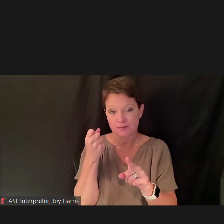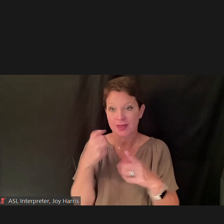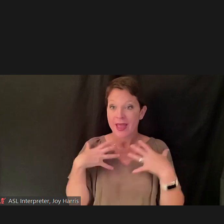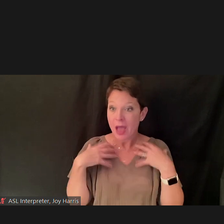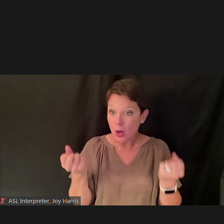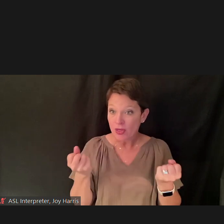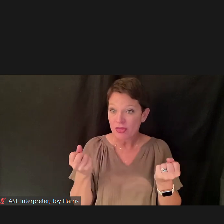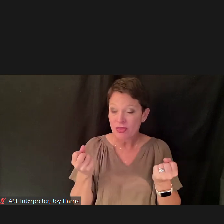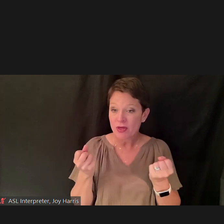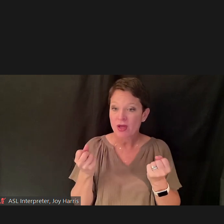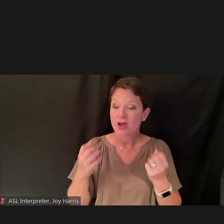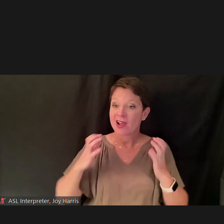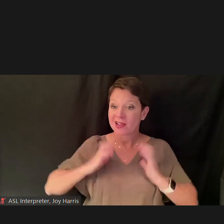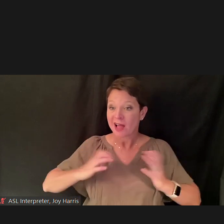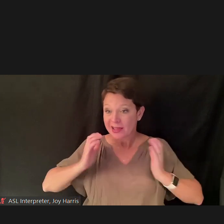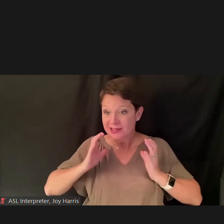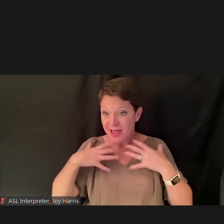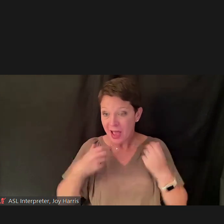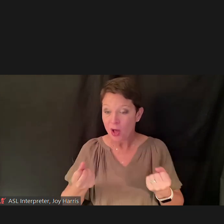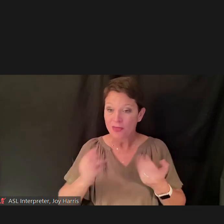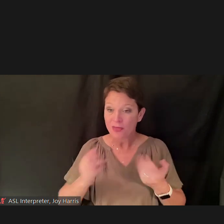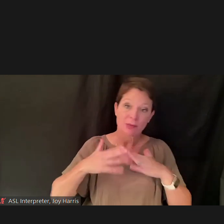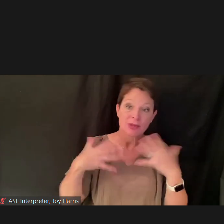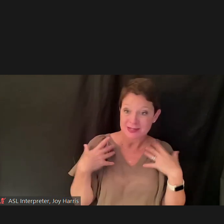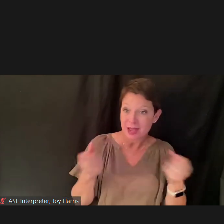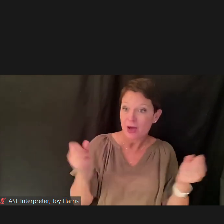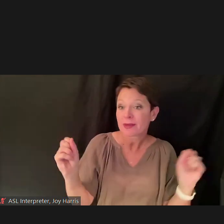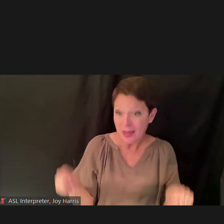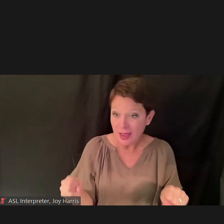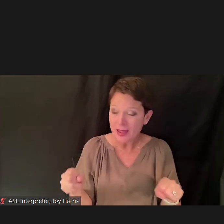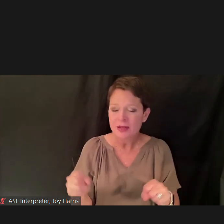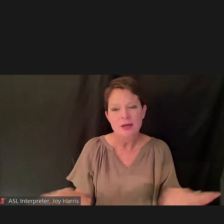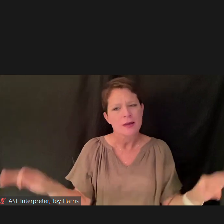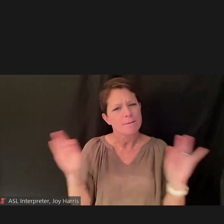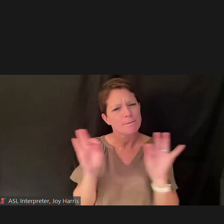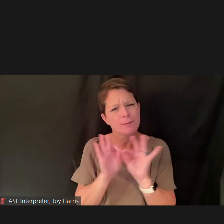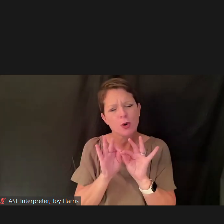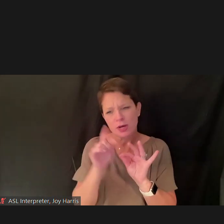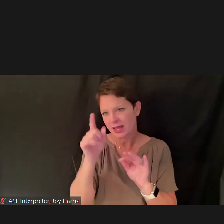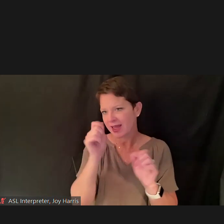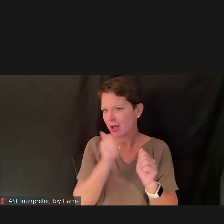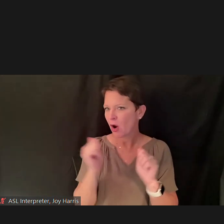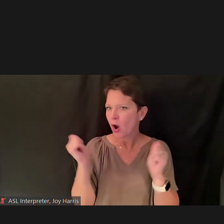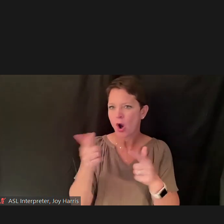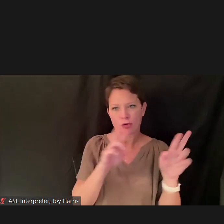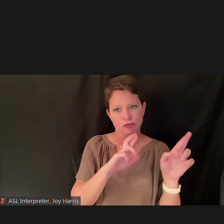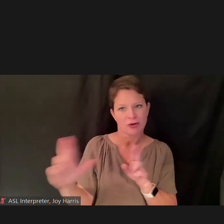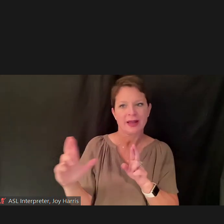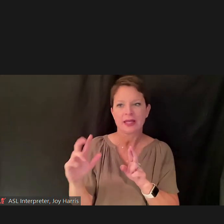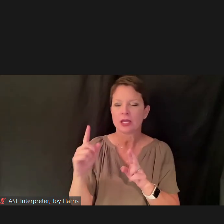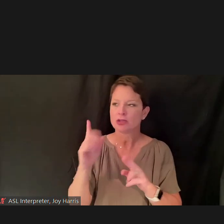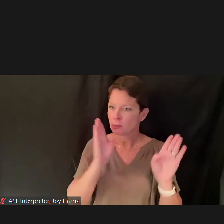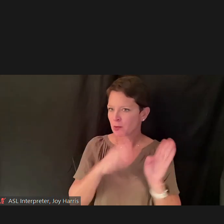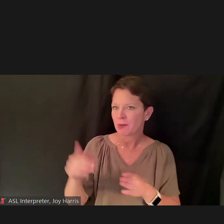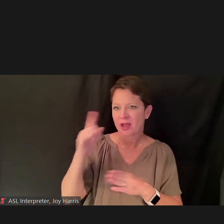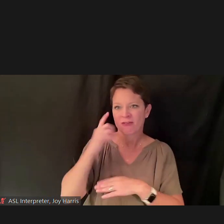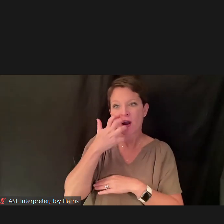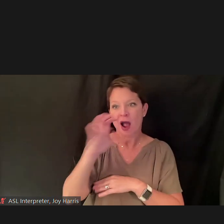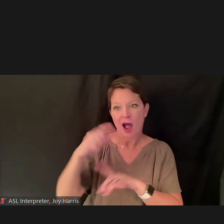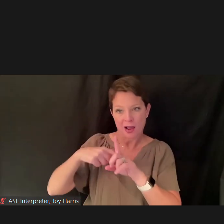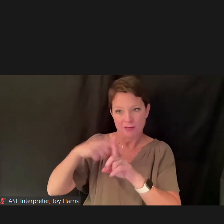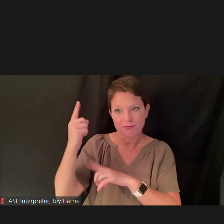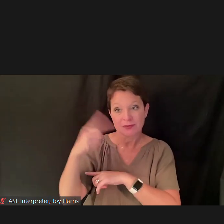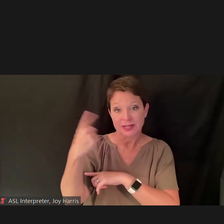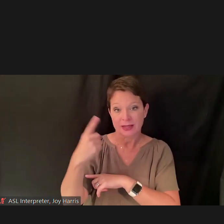Y el calor puede afectar nuestra salud y nuestra comunidad. Así que